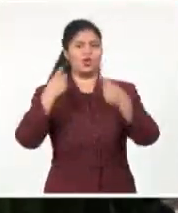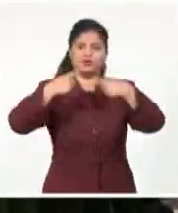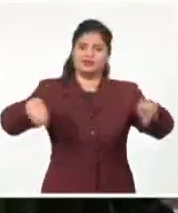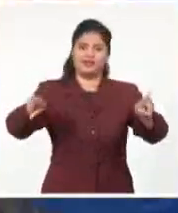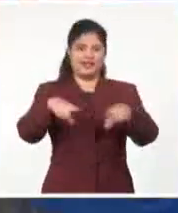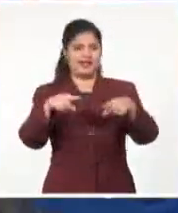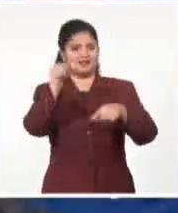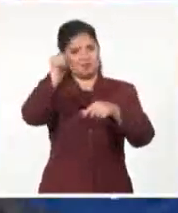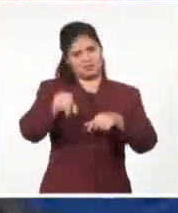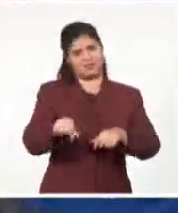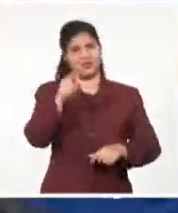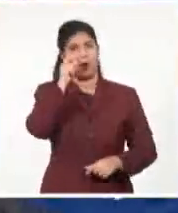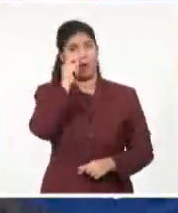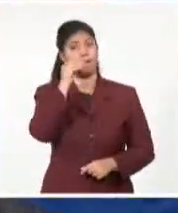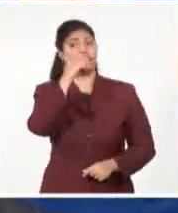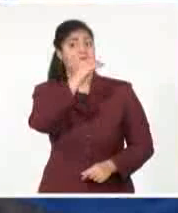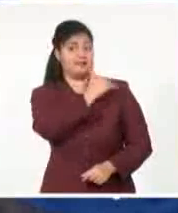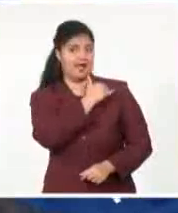Nelson Valdés.